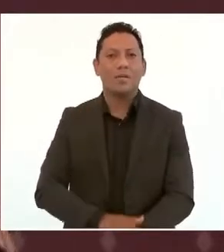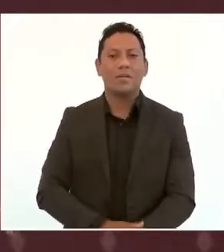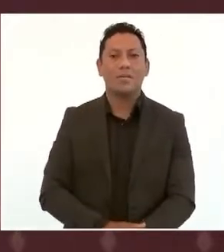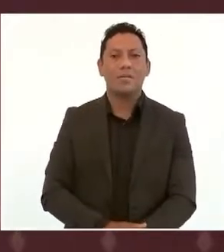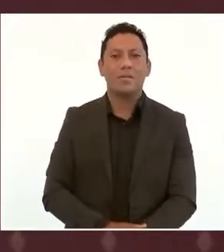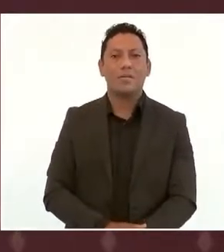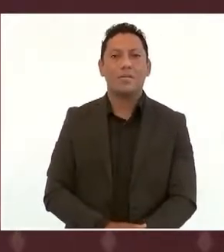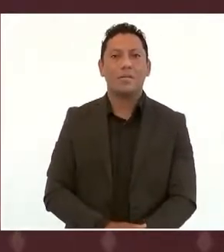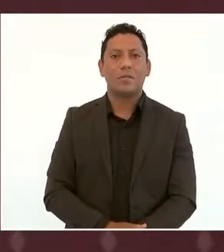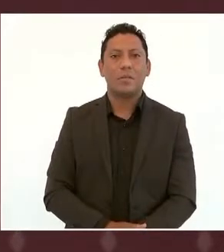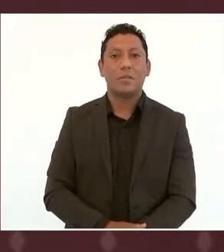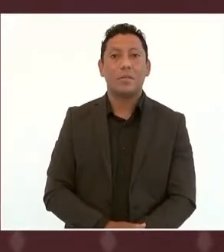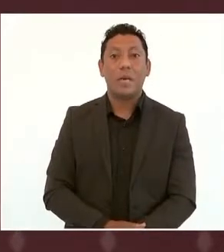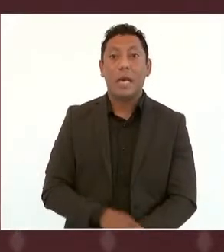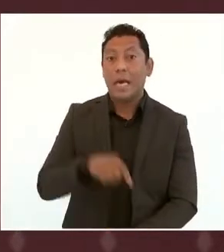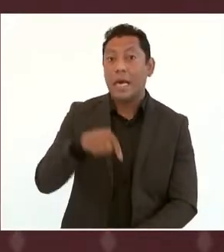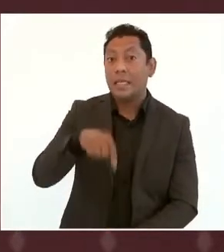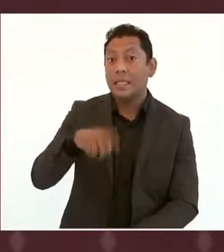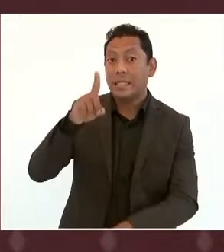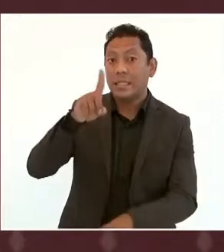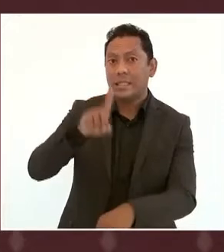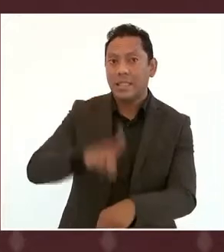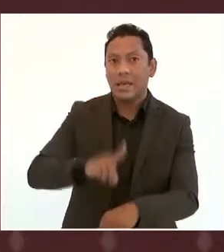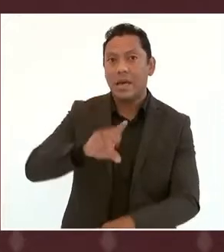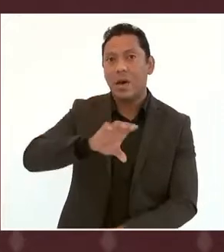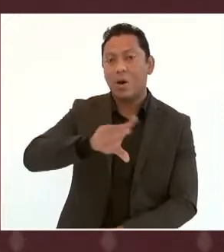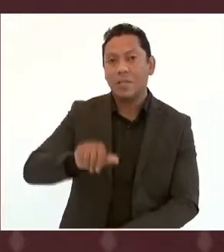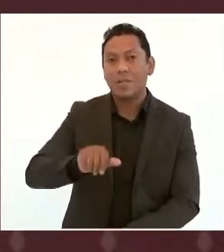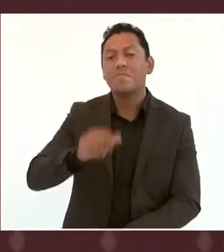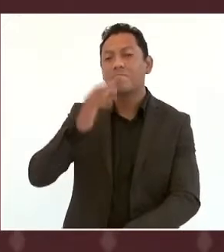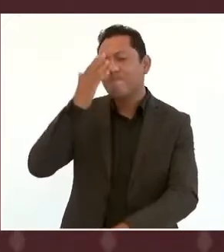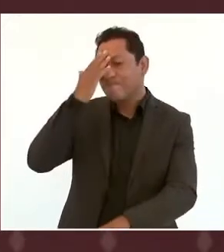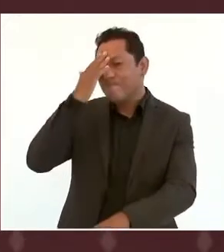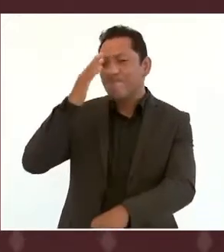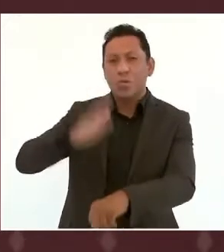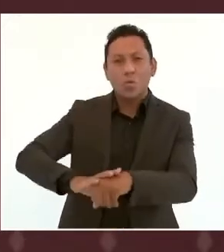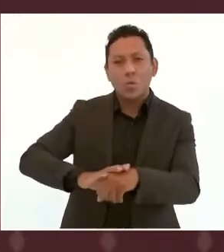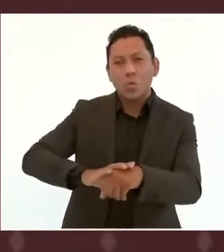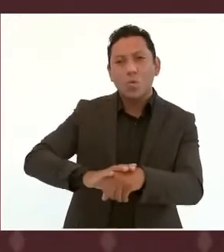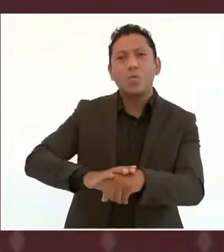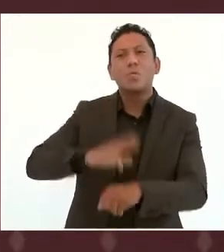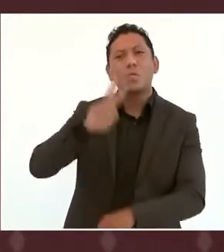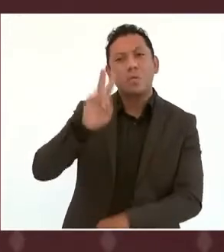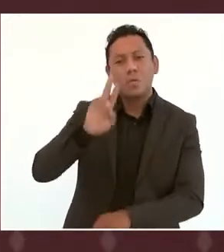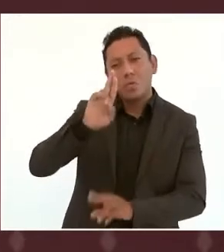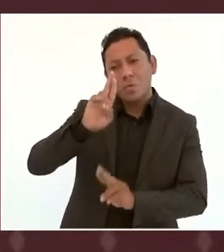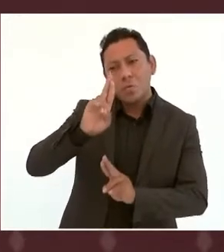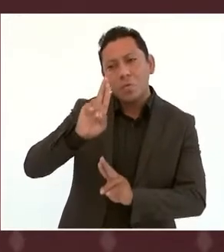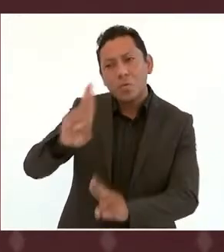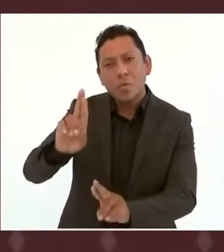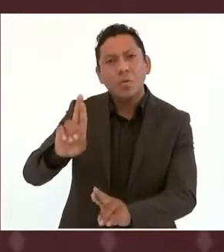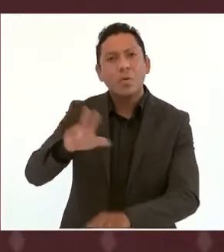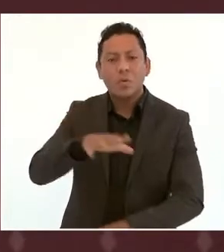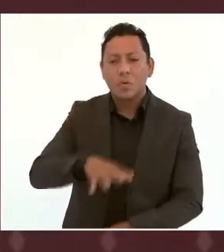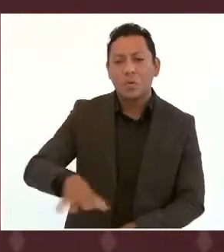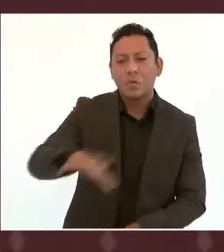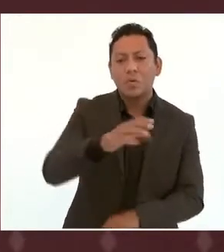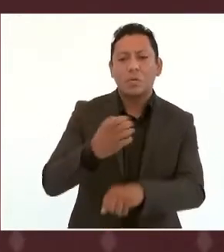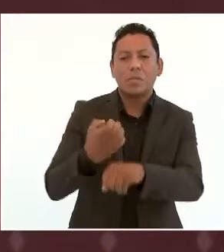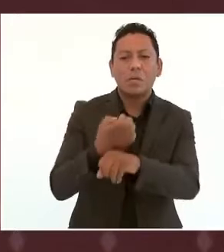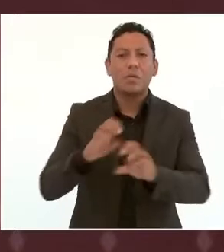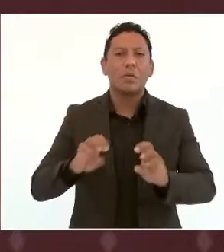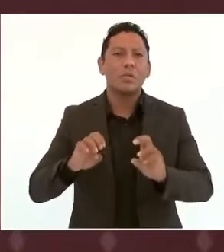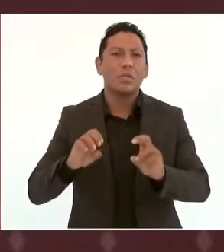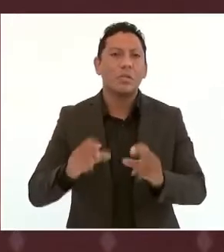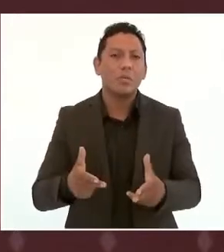Este día en Comitán rendimos homenaje al pueblo de Chiapas